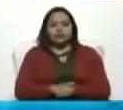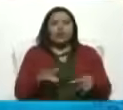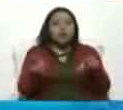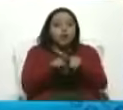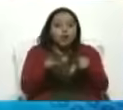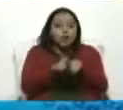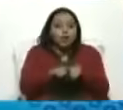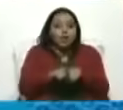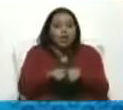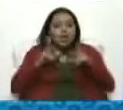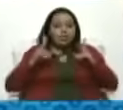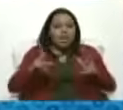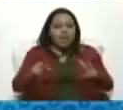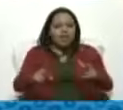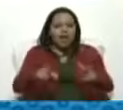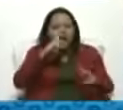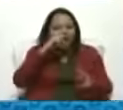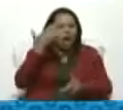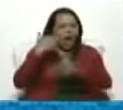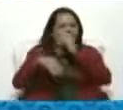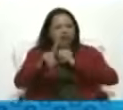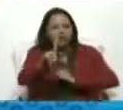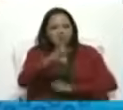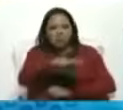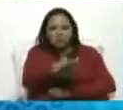como en Tejerías hace un año más.